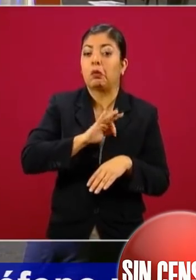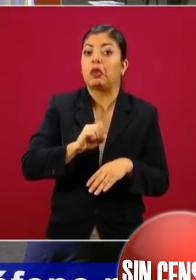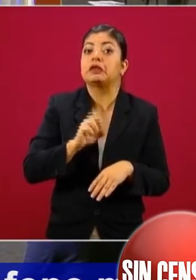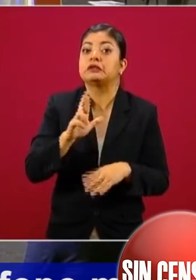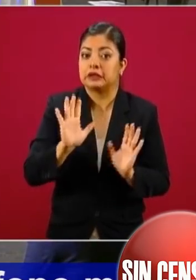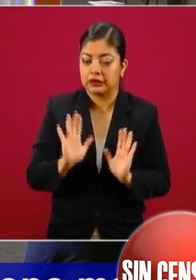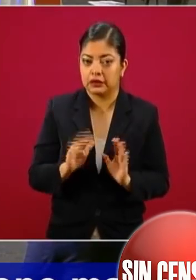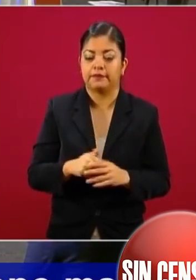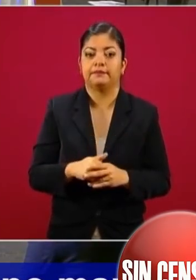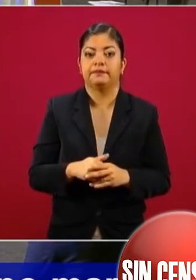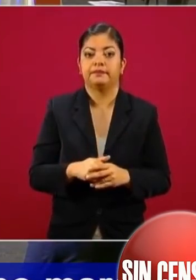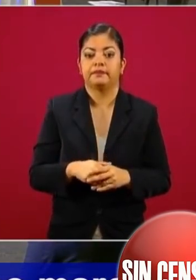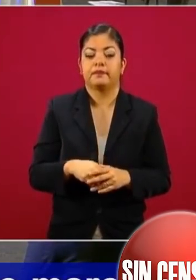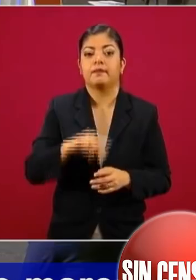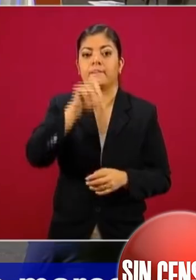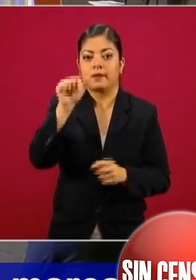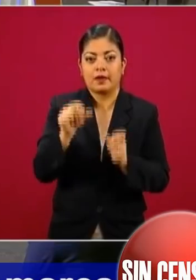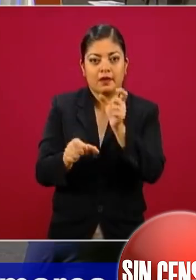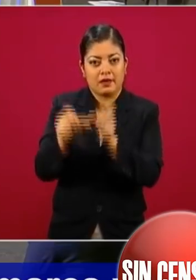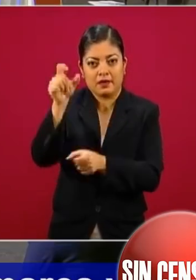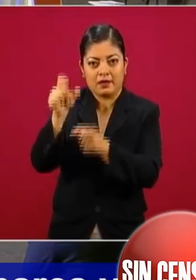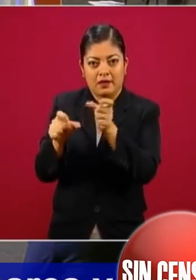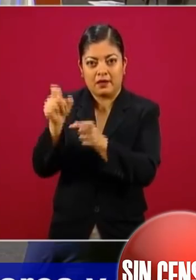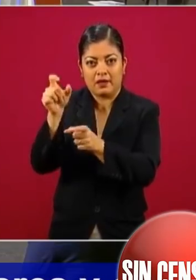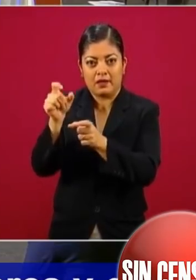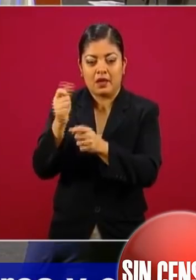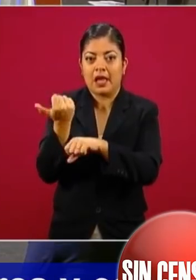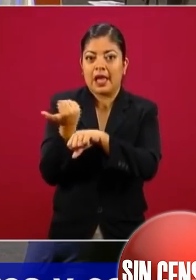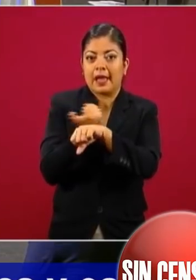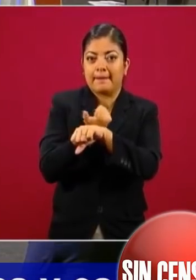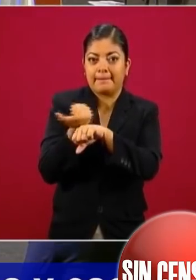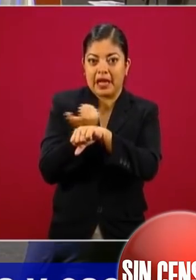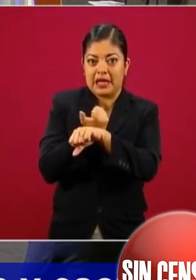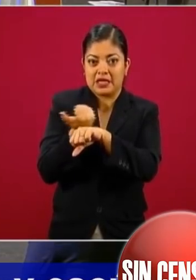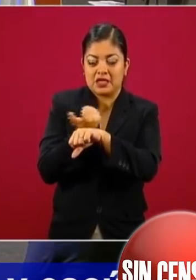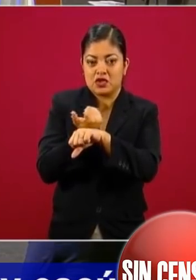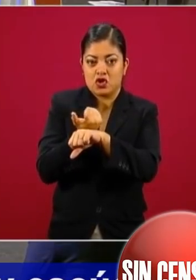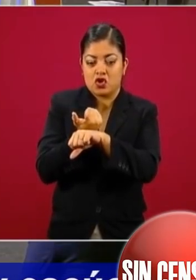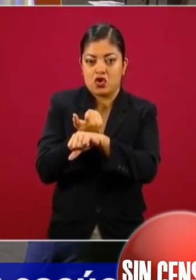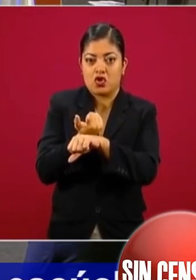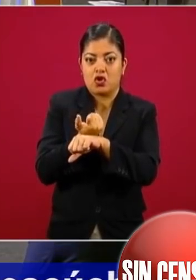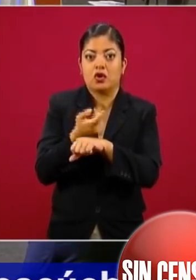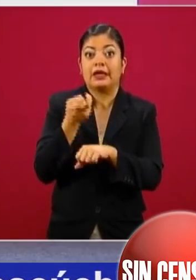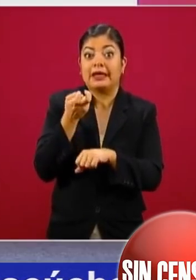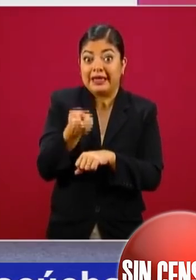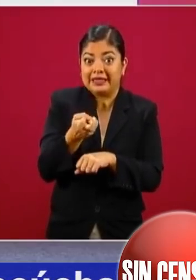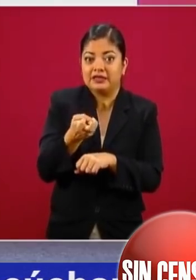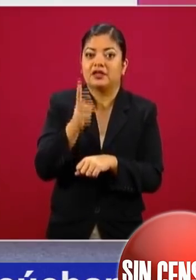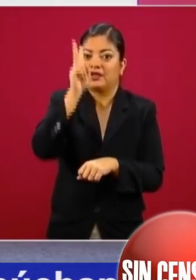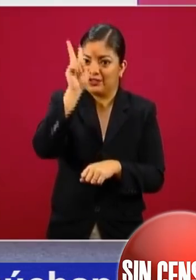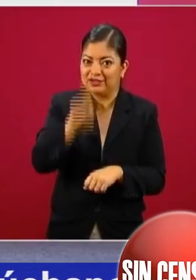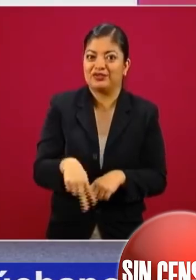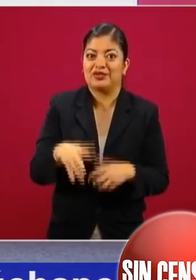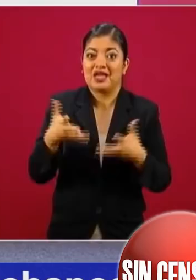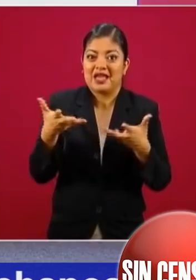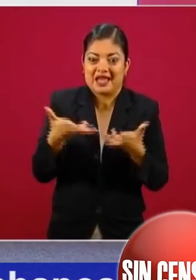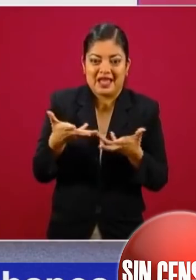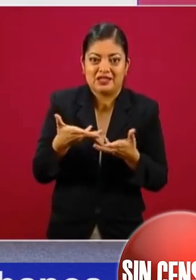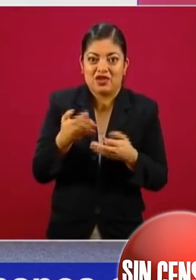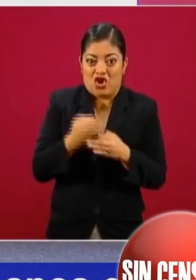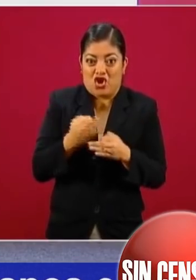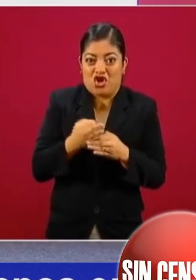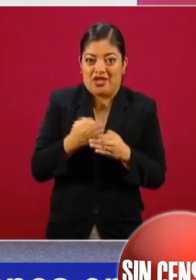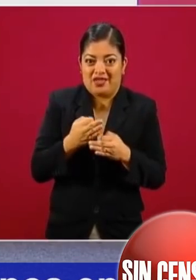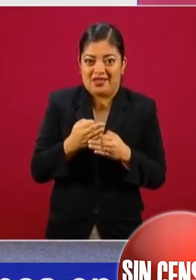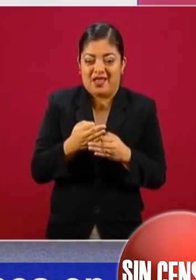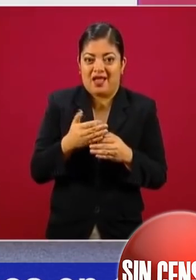Finalmente, las barras amarillas es lo que ha estado ocurriendo. Lo que estamos presentando